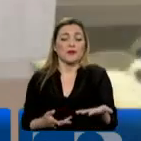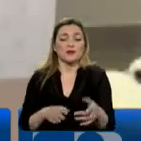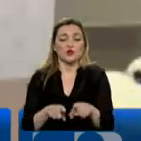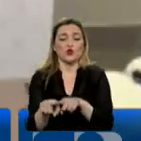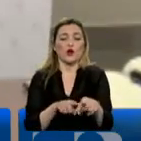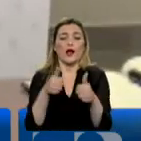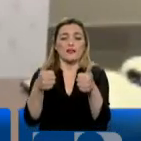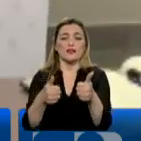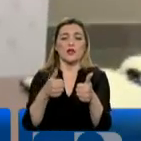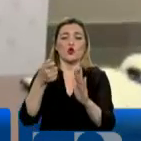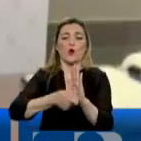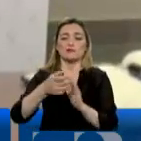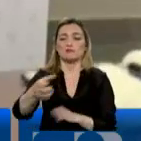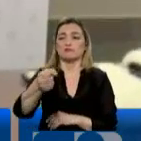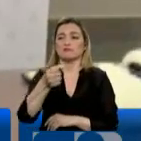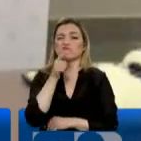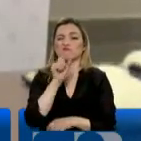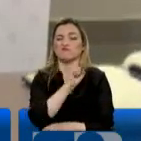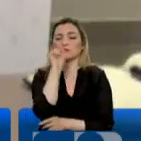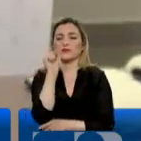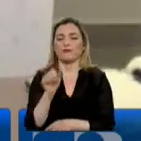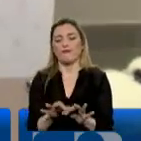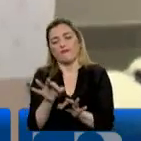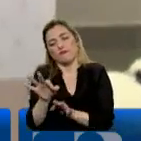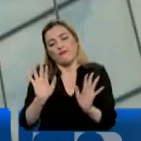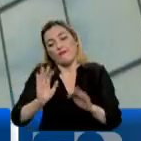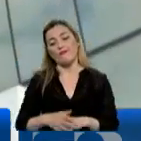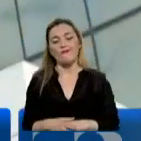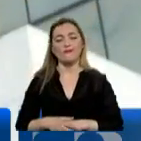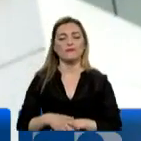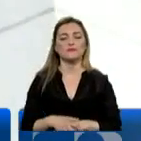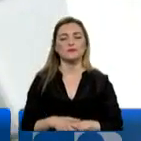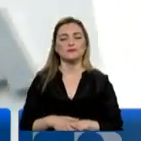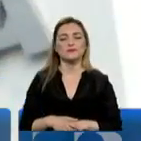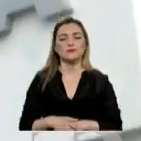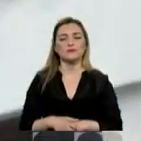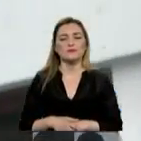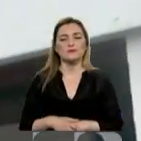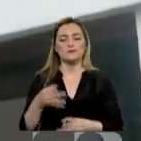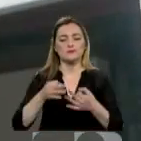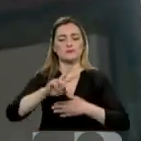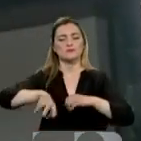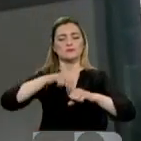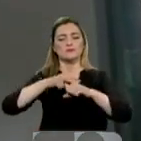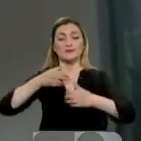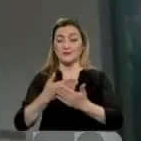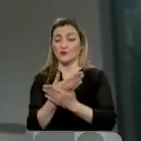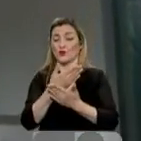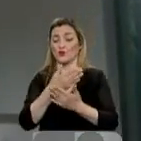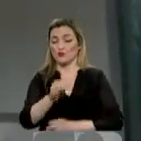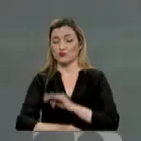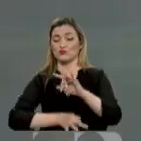elección. Lo más prudente sería aplazar esa elección. Y así, la renovación de la Corte Nacional de Justicia